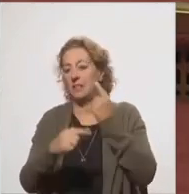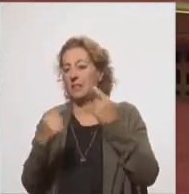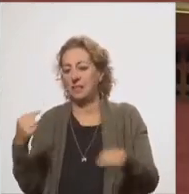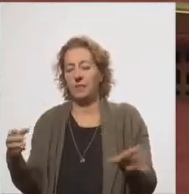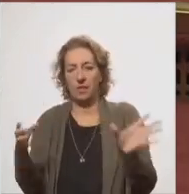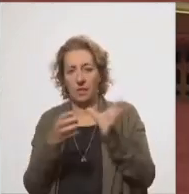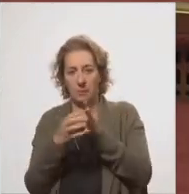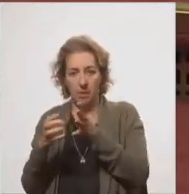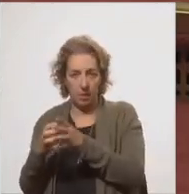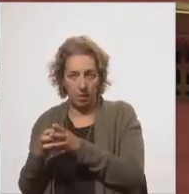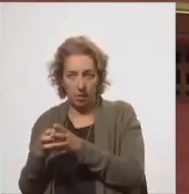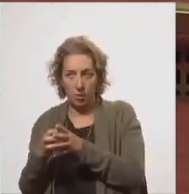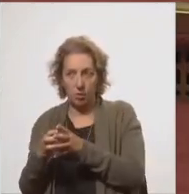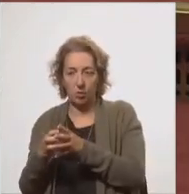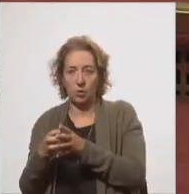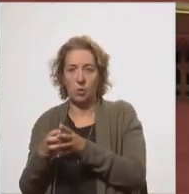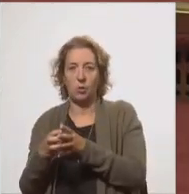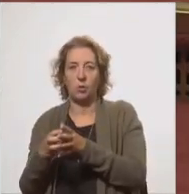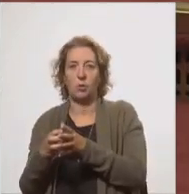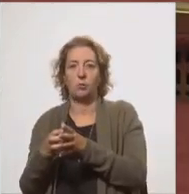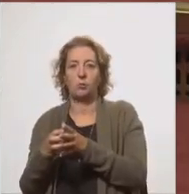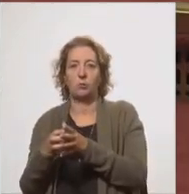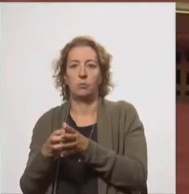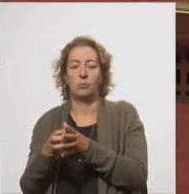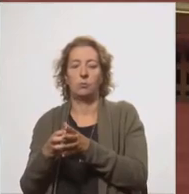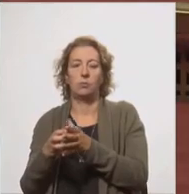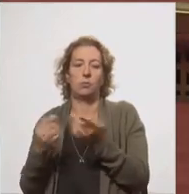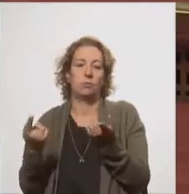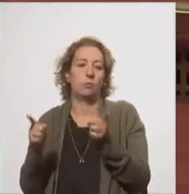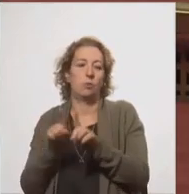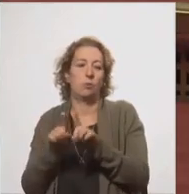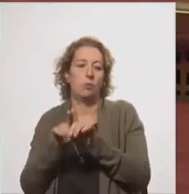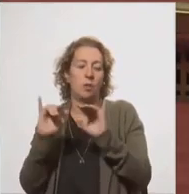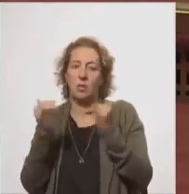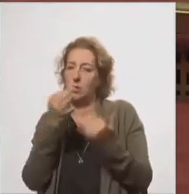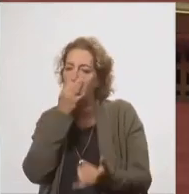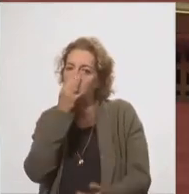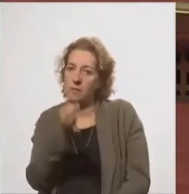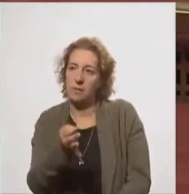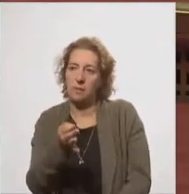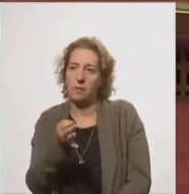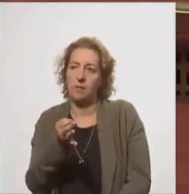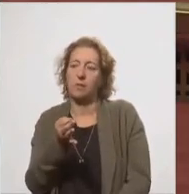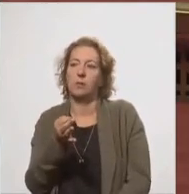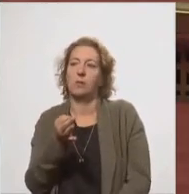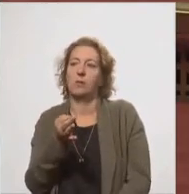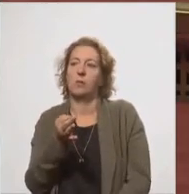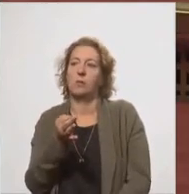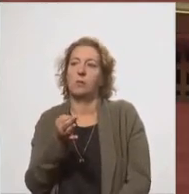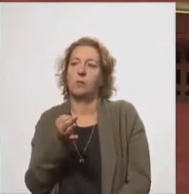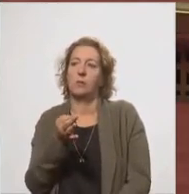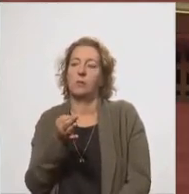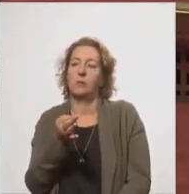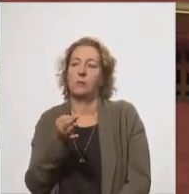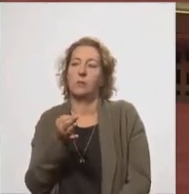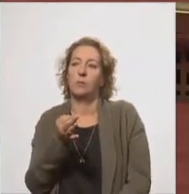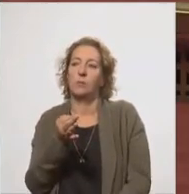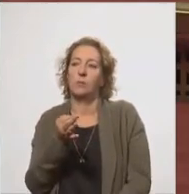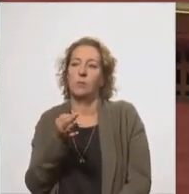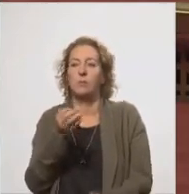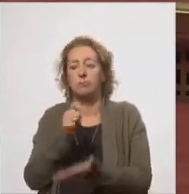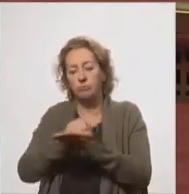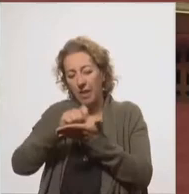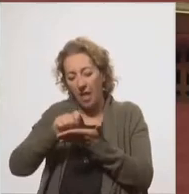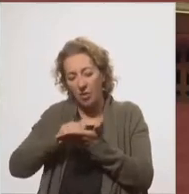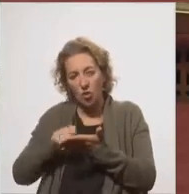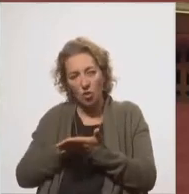partidos. Y como ya se dijeron muchos datos biográficos, en lo que